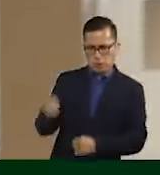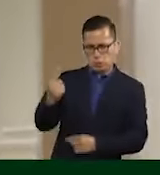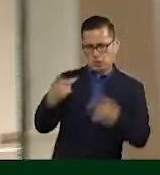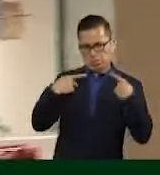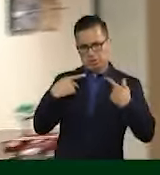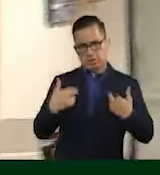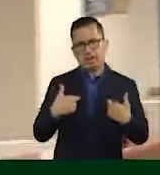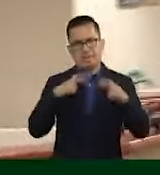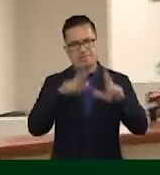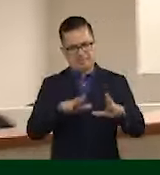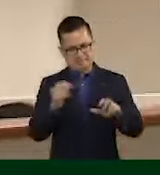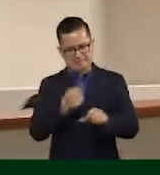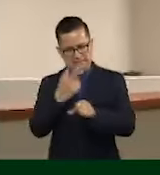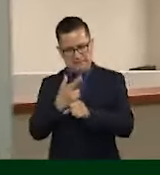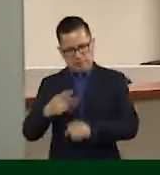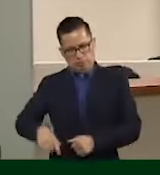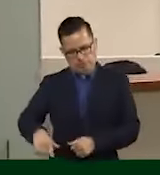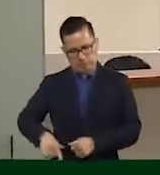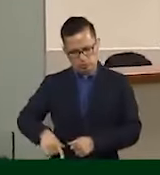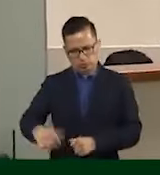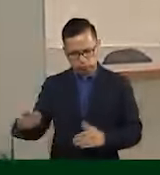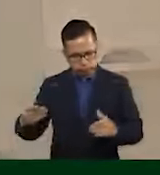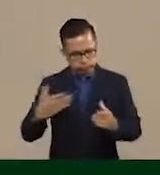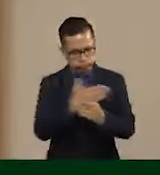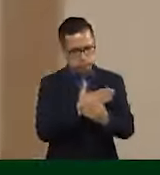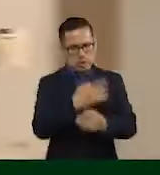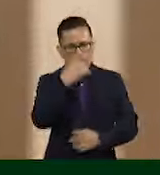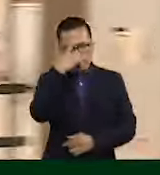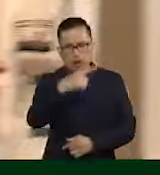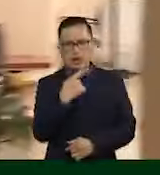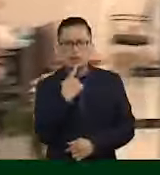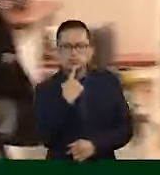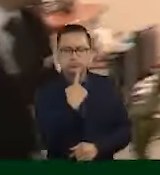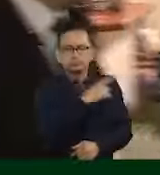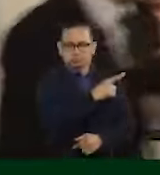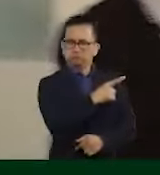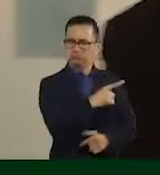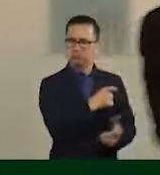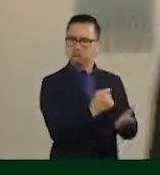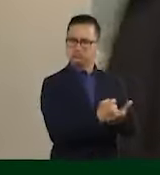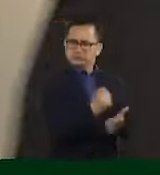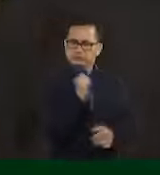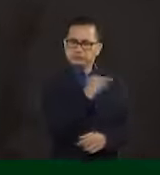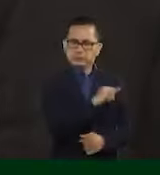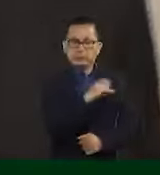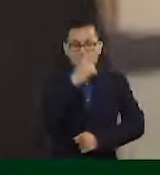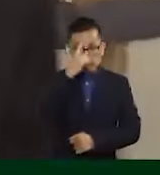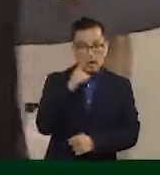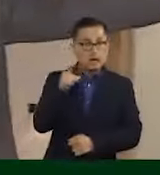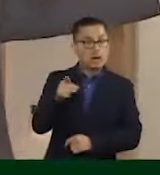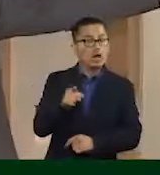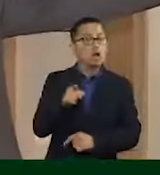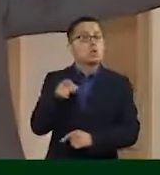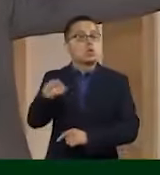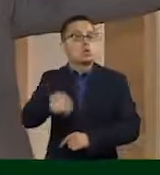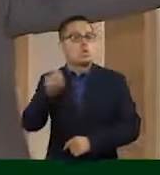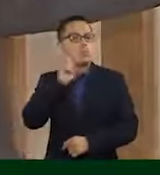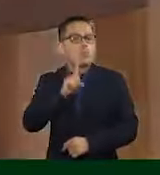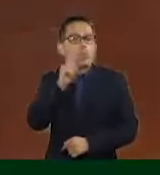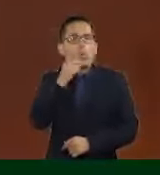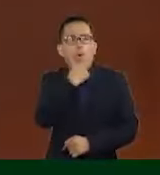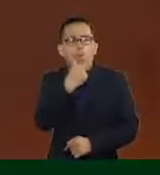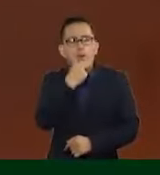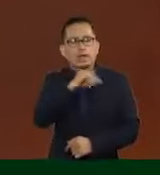gobernación esto para ratificar la denuncia de juicio político en contra del juez Rodrigo de la pesa López a